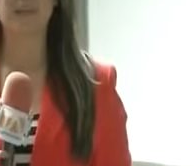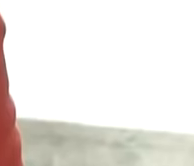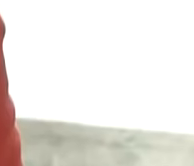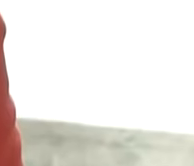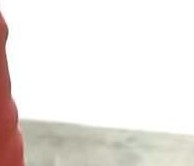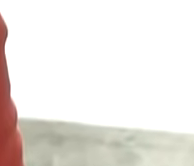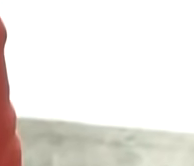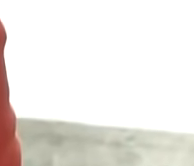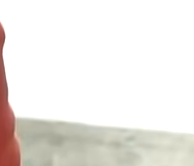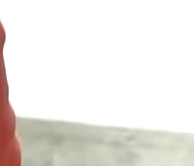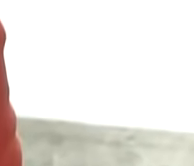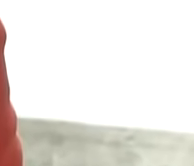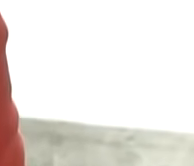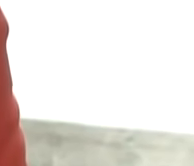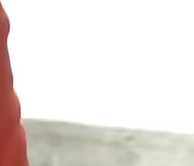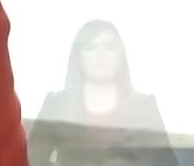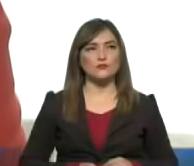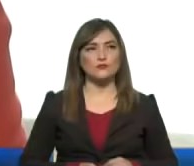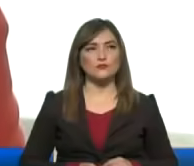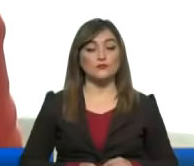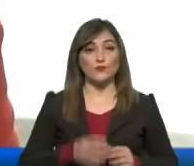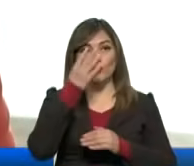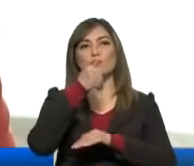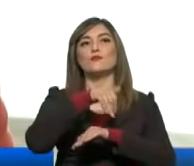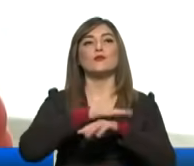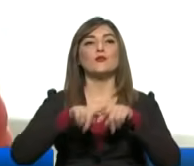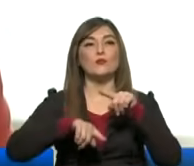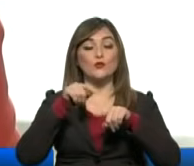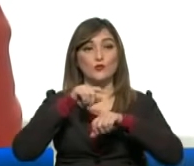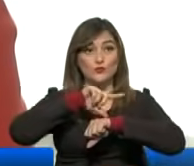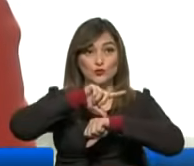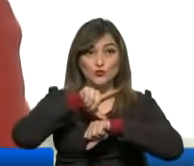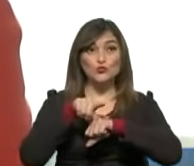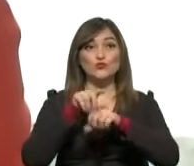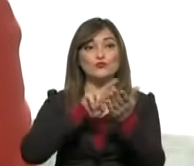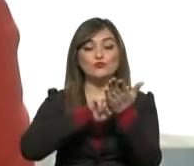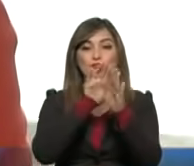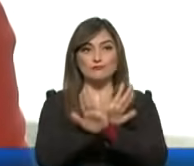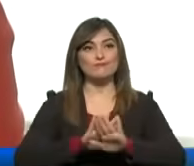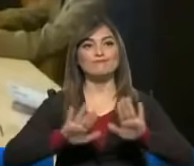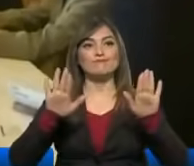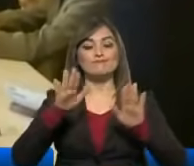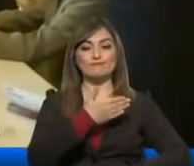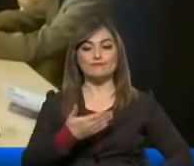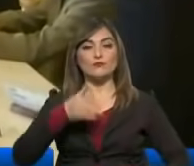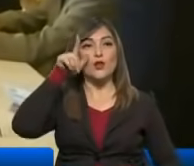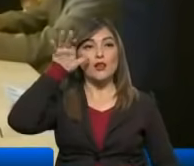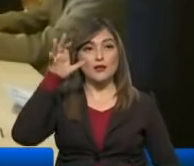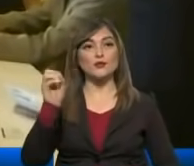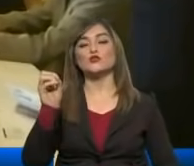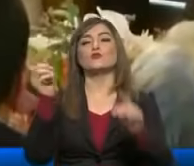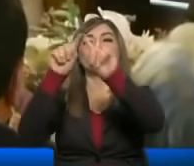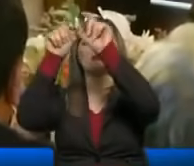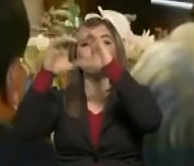¿Qué tal, compañeros, amigos? ¿Cómo están? Muy buenas tardes. Hace pocos segundos concluyó esta reunión del presidente Guillermo Lasso y también el sector del